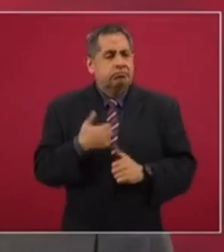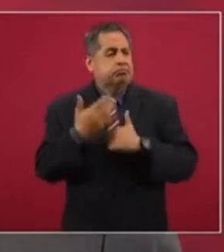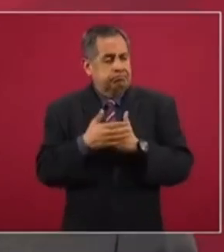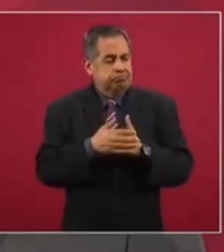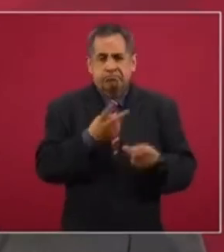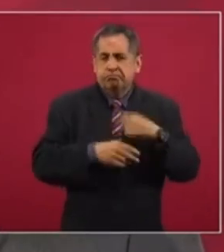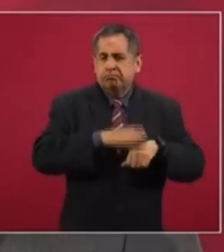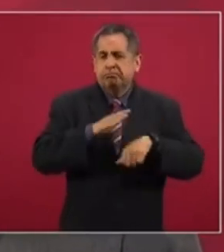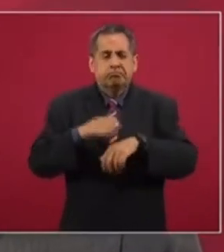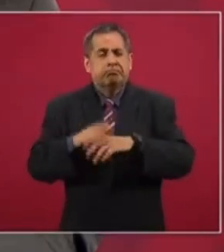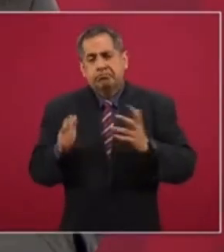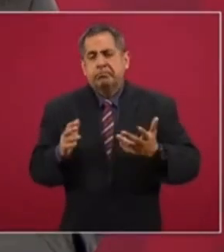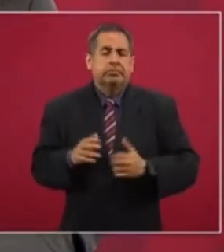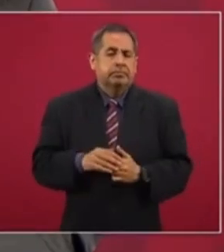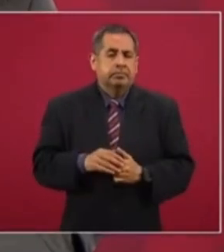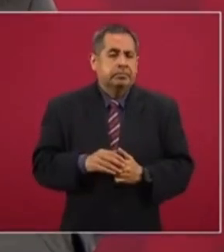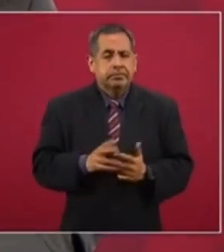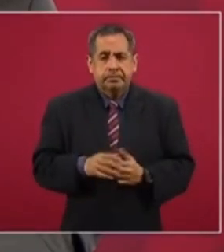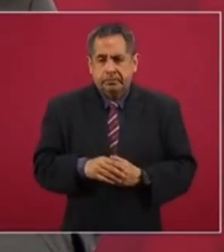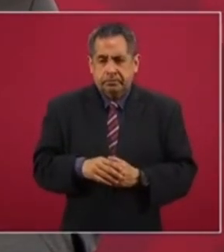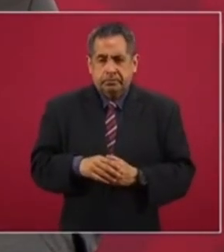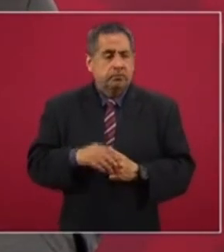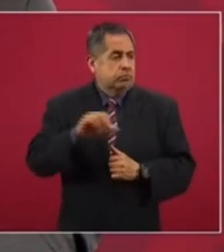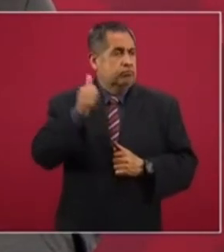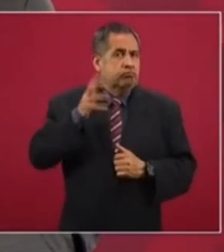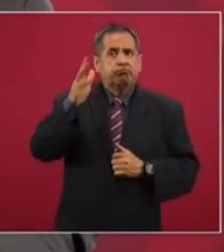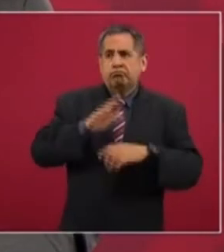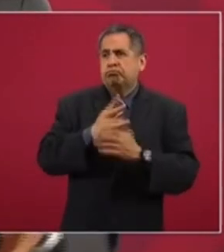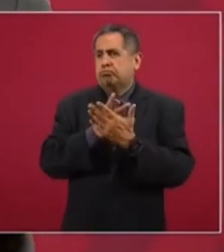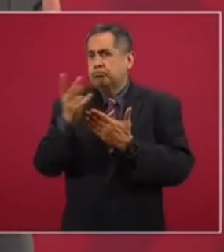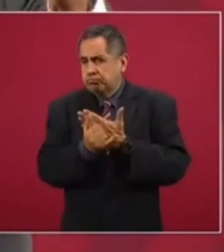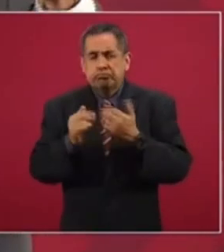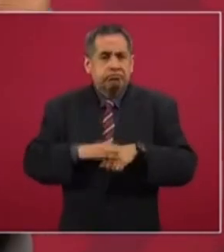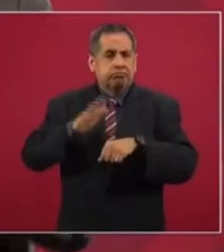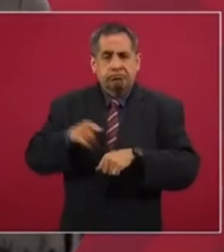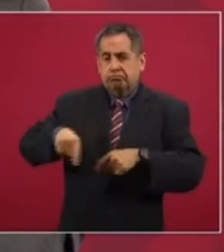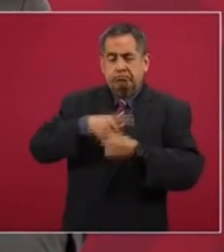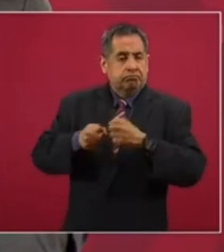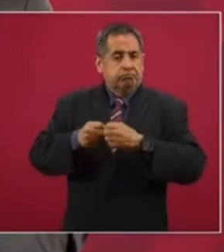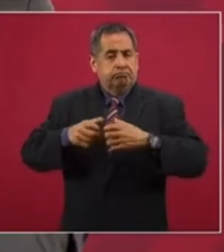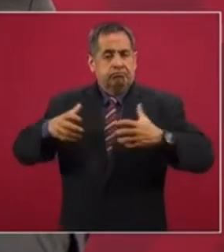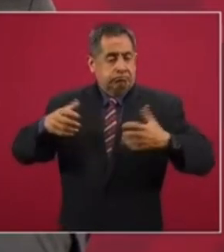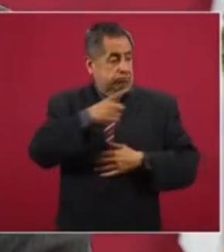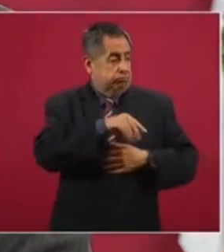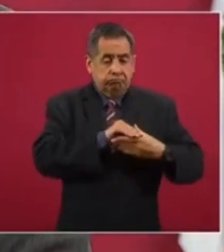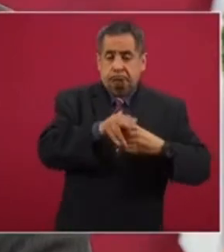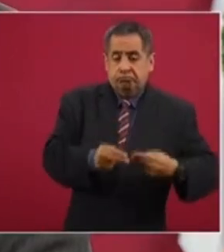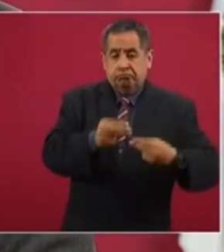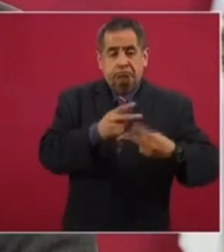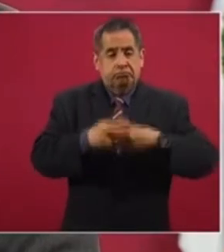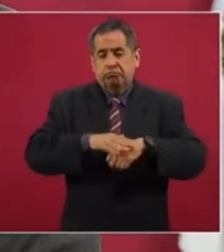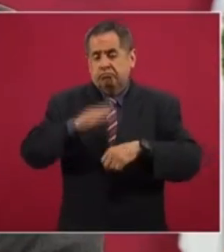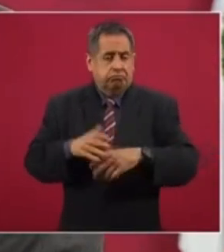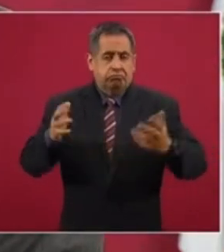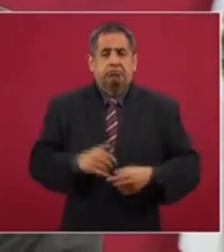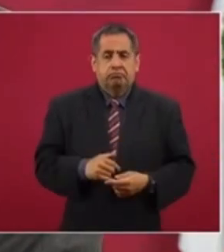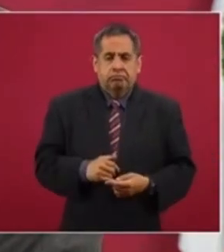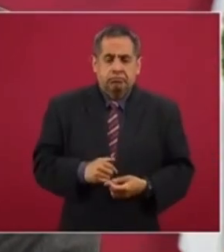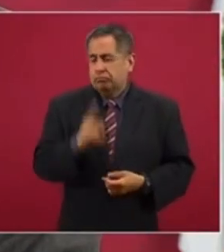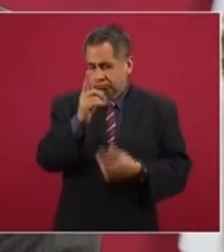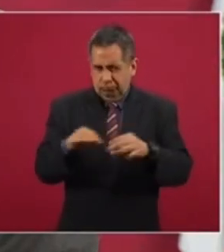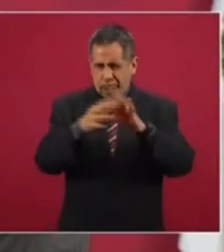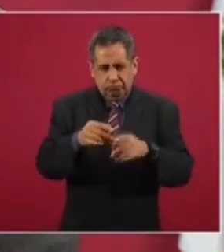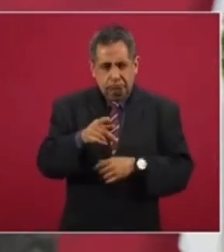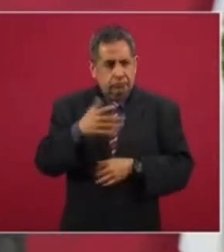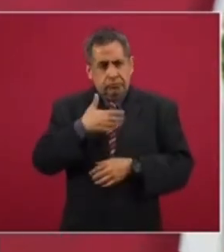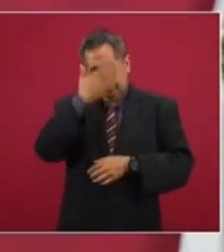venir otros proyectos y va a seguir creciendo el monto de inversión. Hay algo que es importantísimo, que yo no